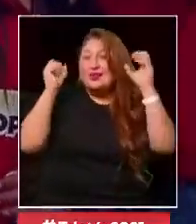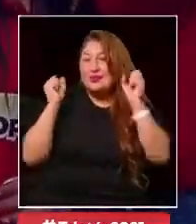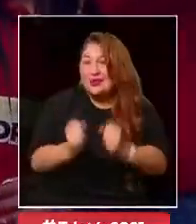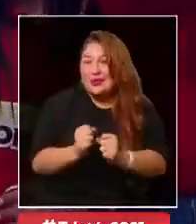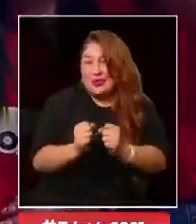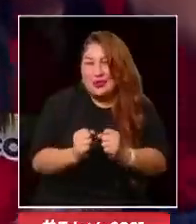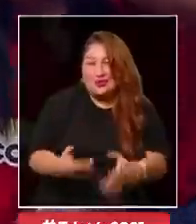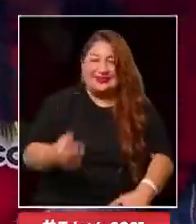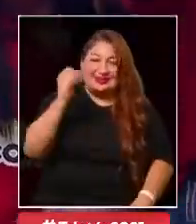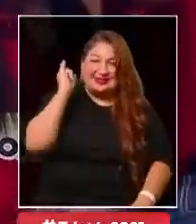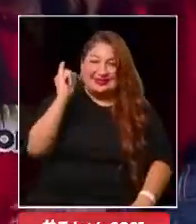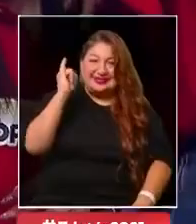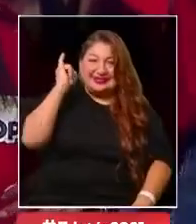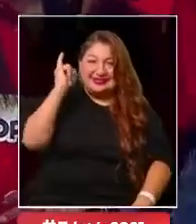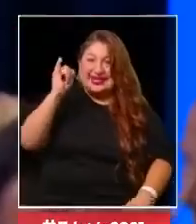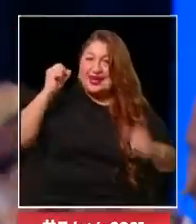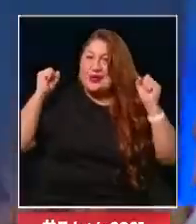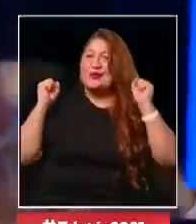1